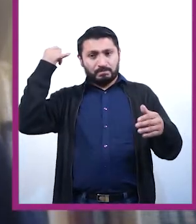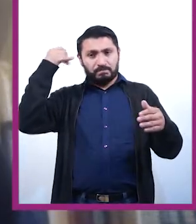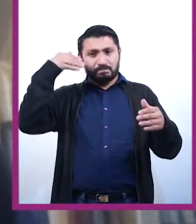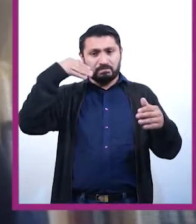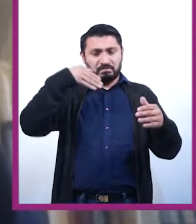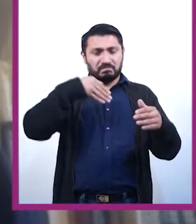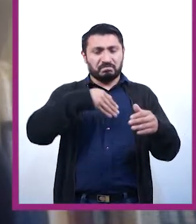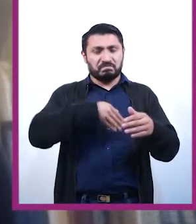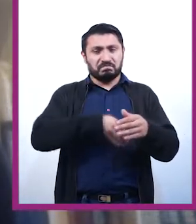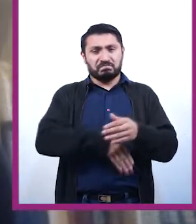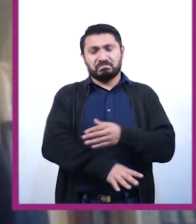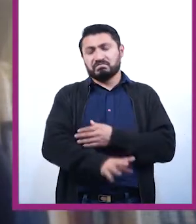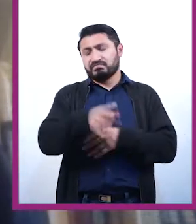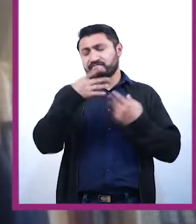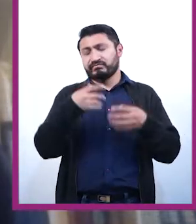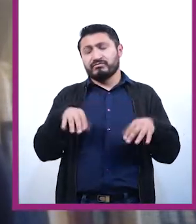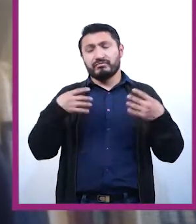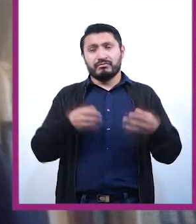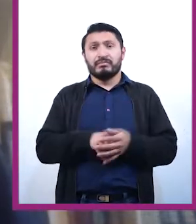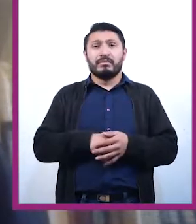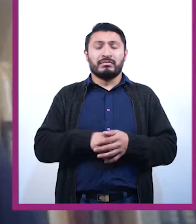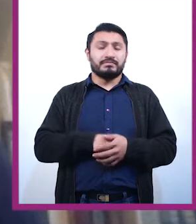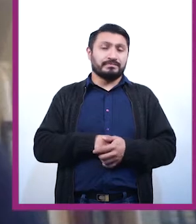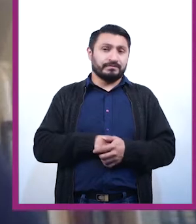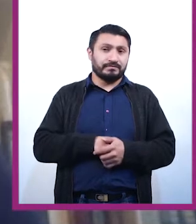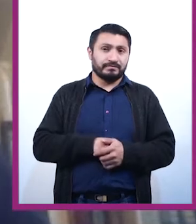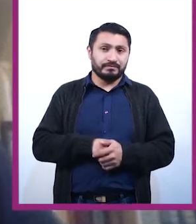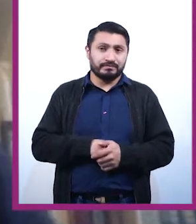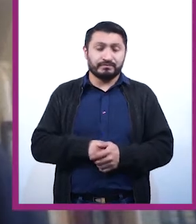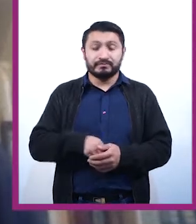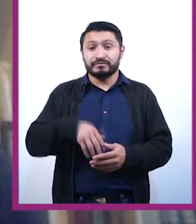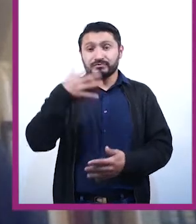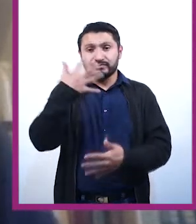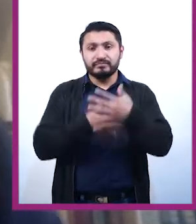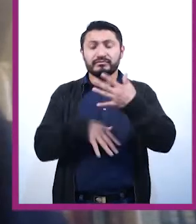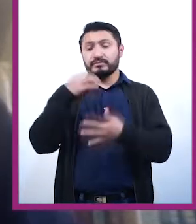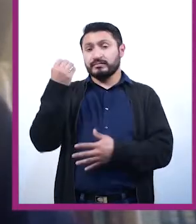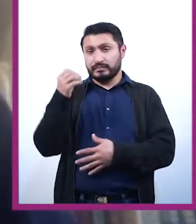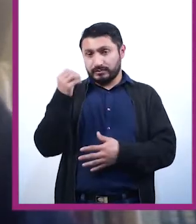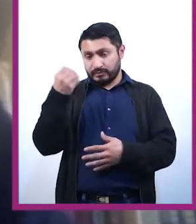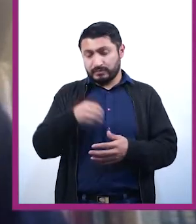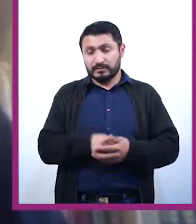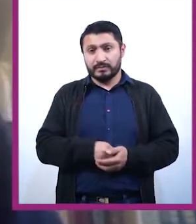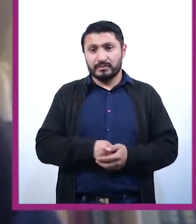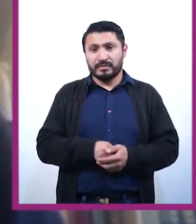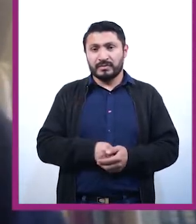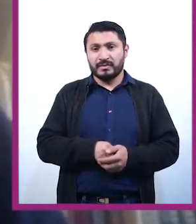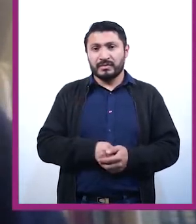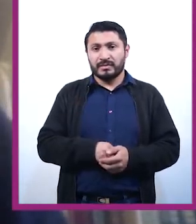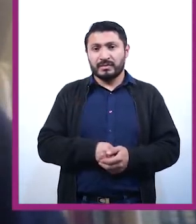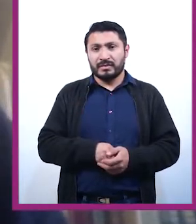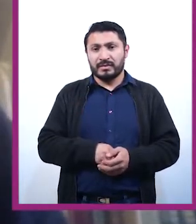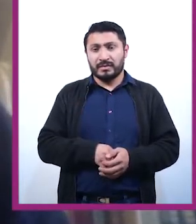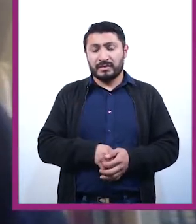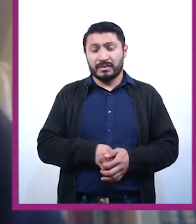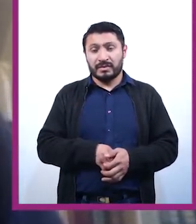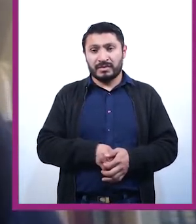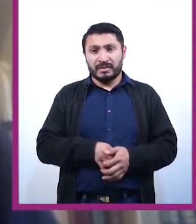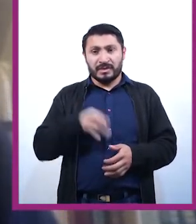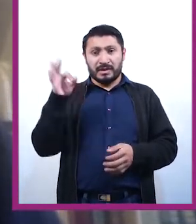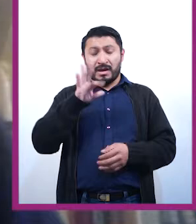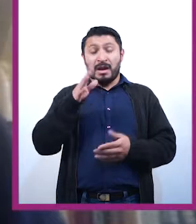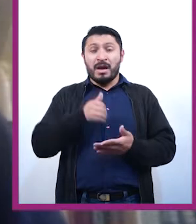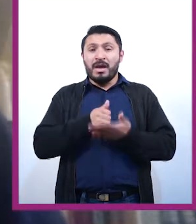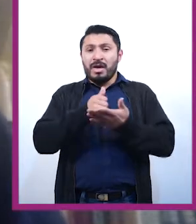la caída, cuando, digamos, explotó la burbuja el 15 de octubre, la Federal Reserve